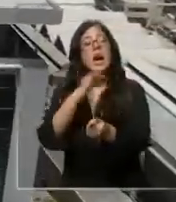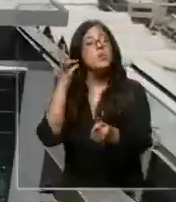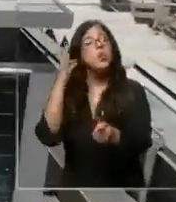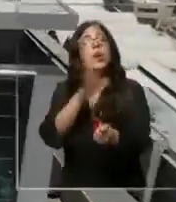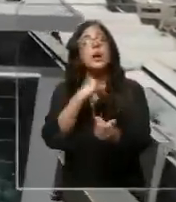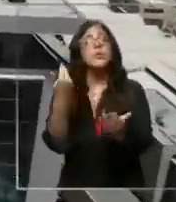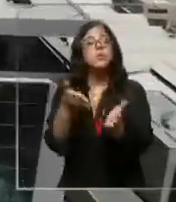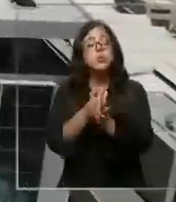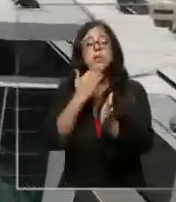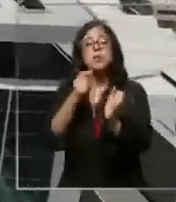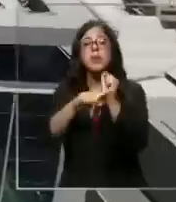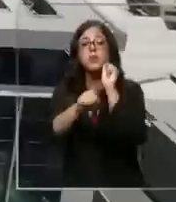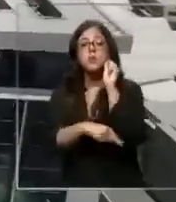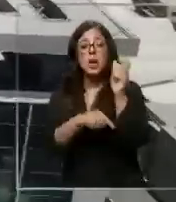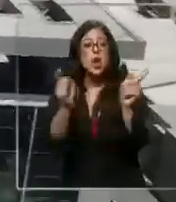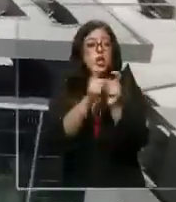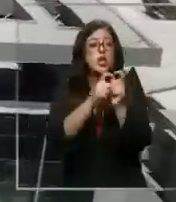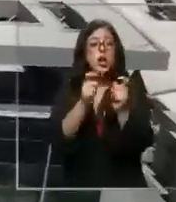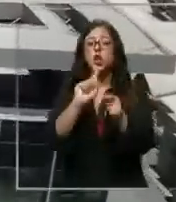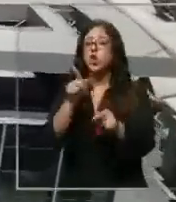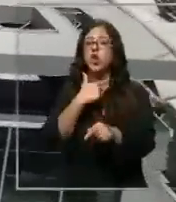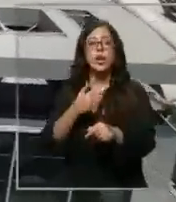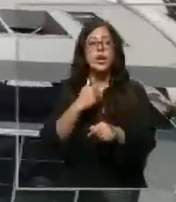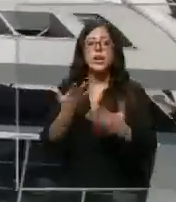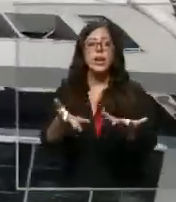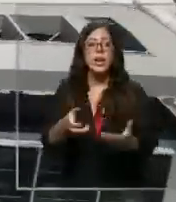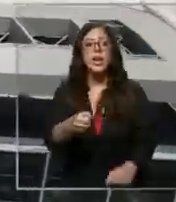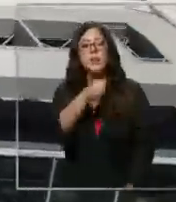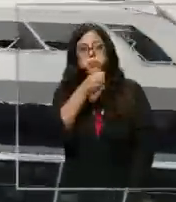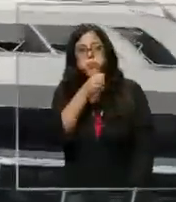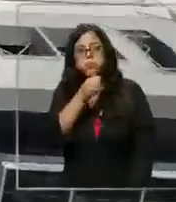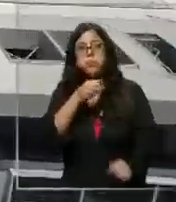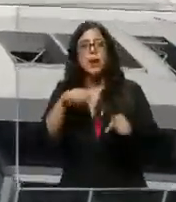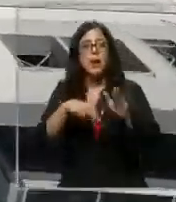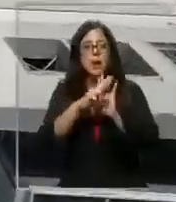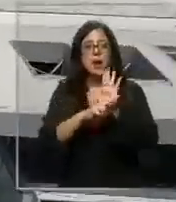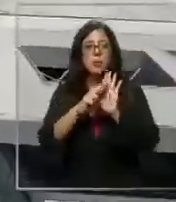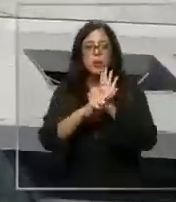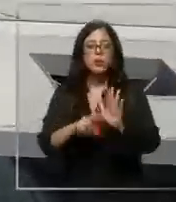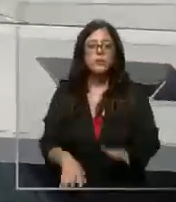a ser contactado no estuvo disponible para participar en este reportaje